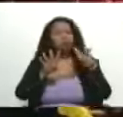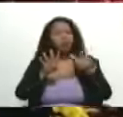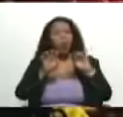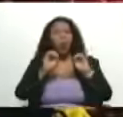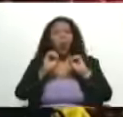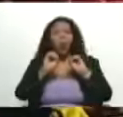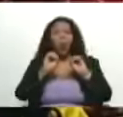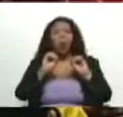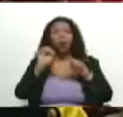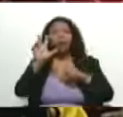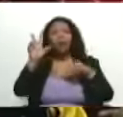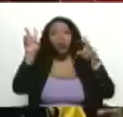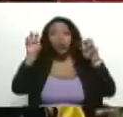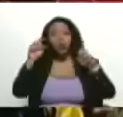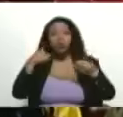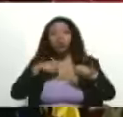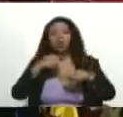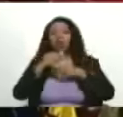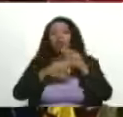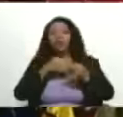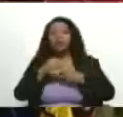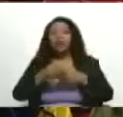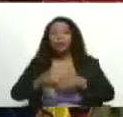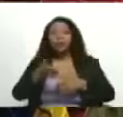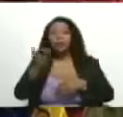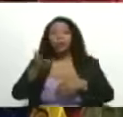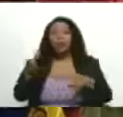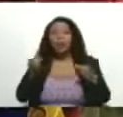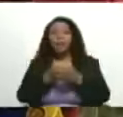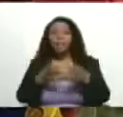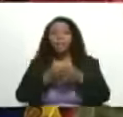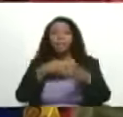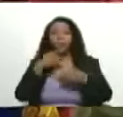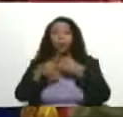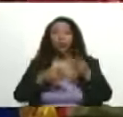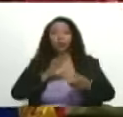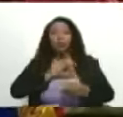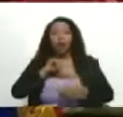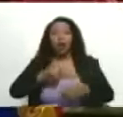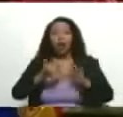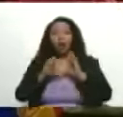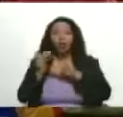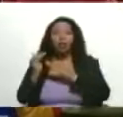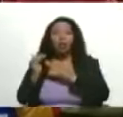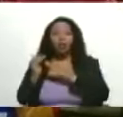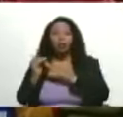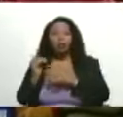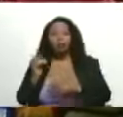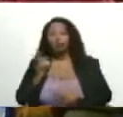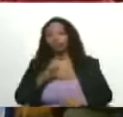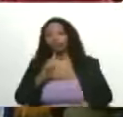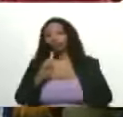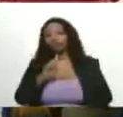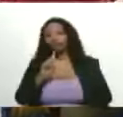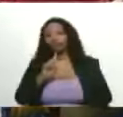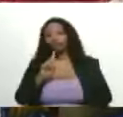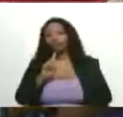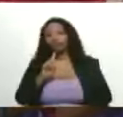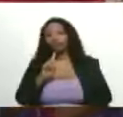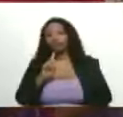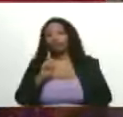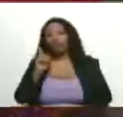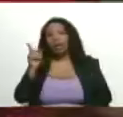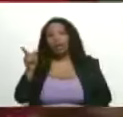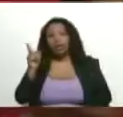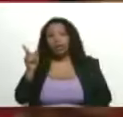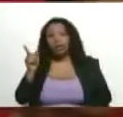nuevos tienen que ser necesariamente el equipo político de la comunidad. No, puede ser